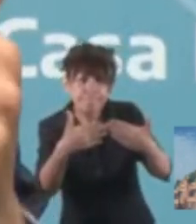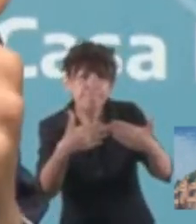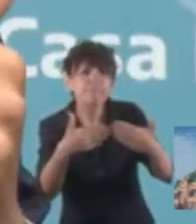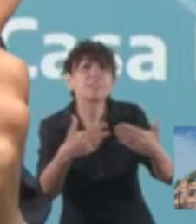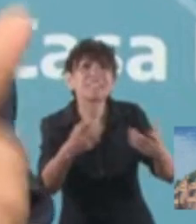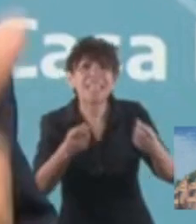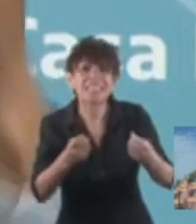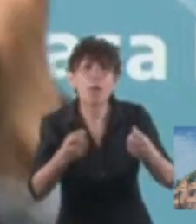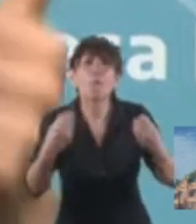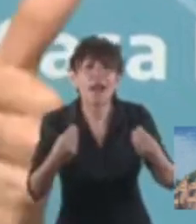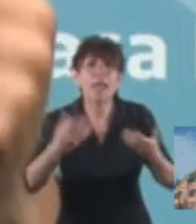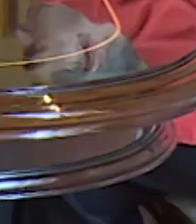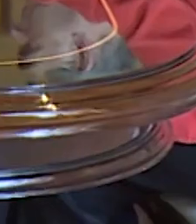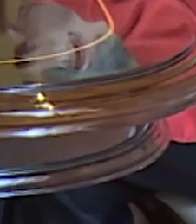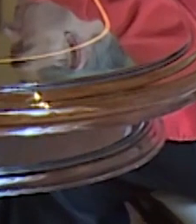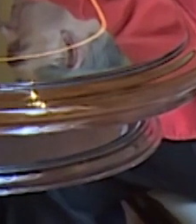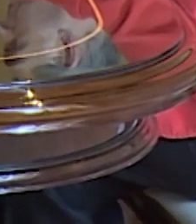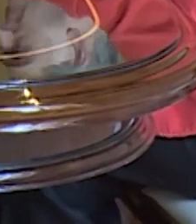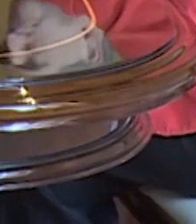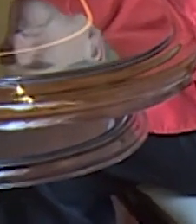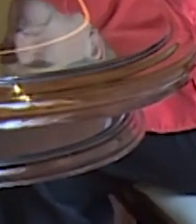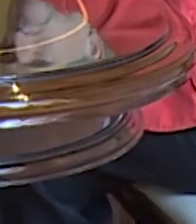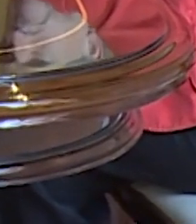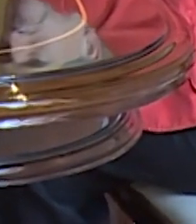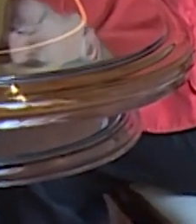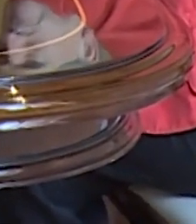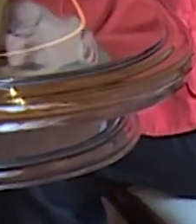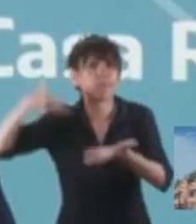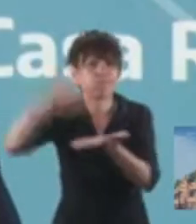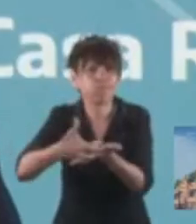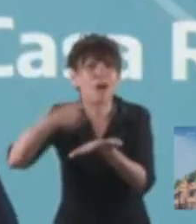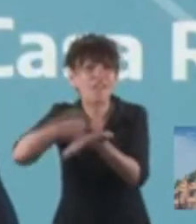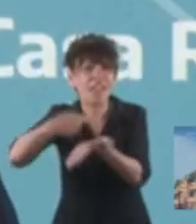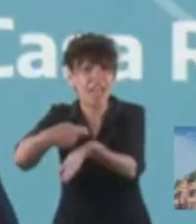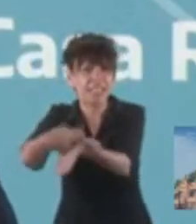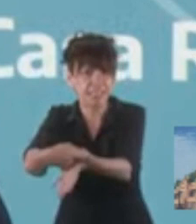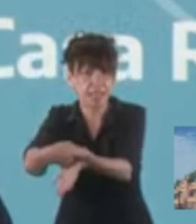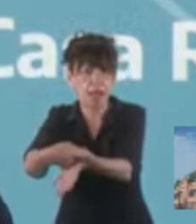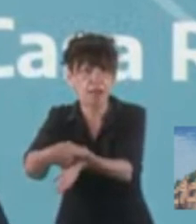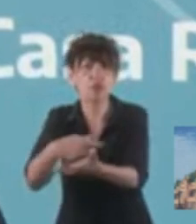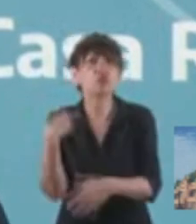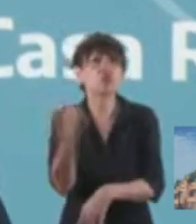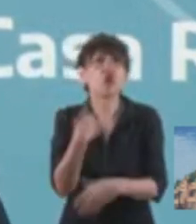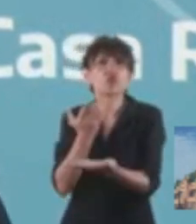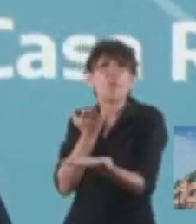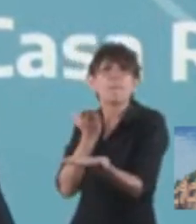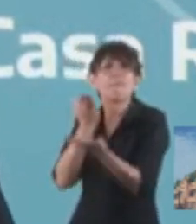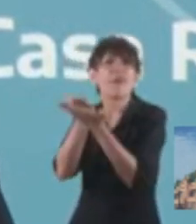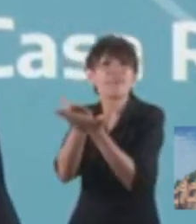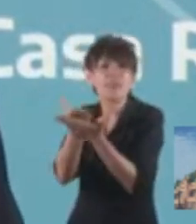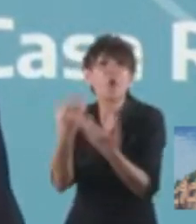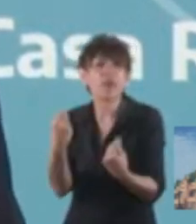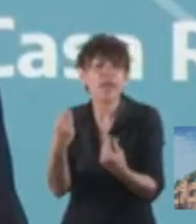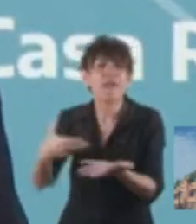aumentar la producción y generar empleo estamos pidiendo un financiado un financiamiento